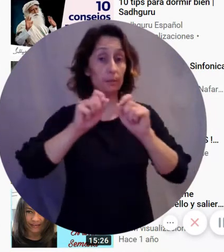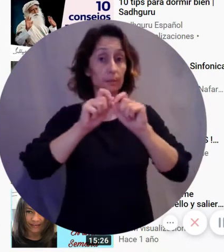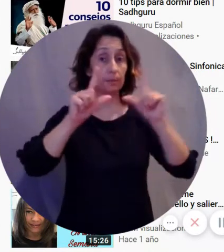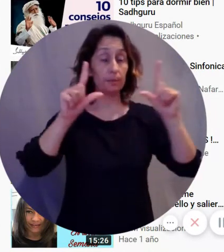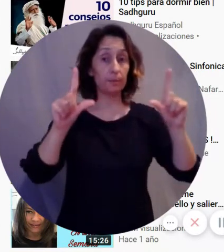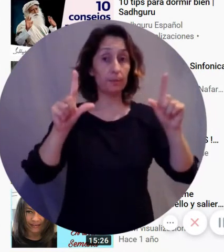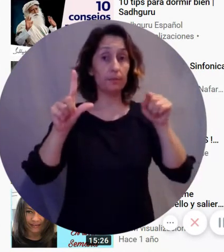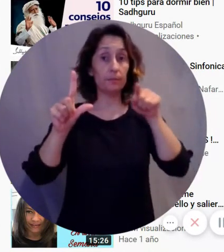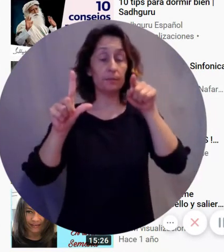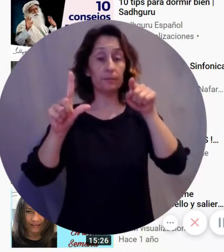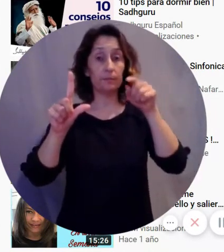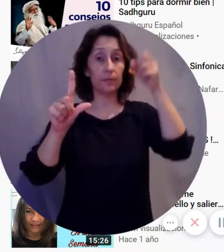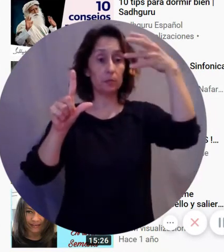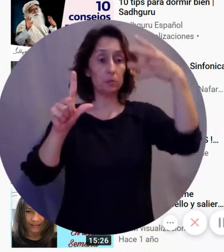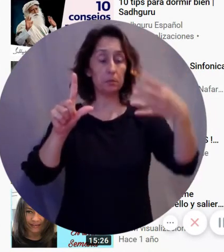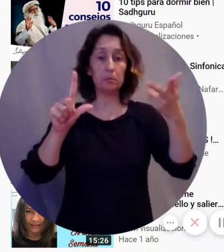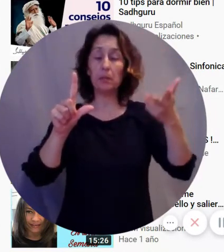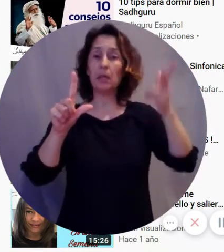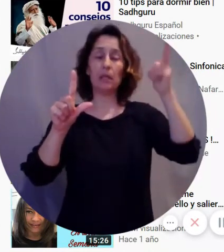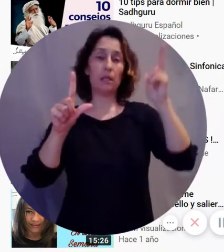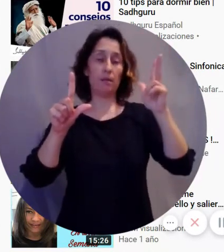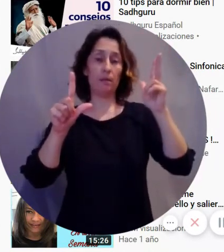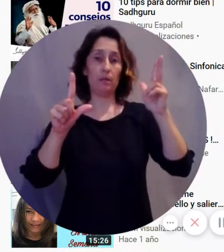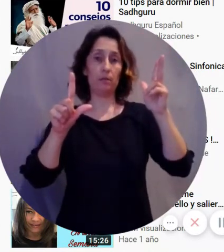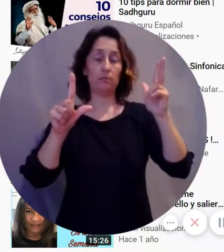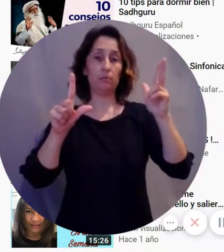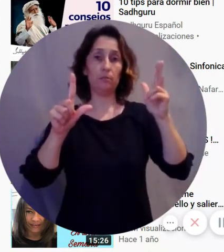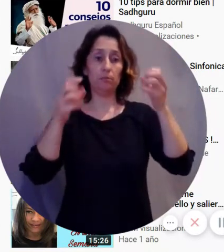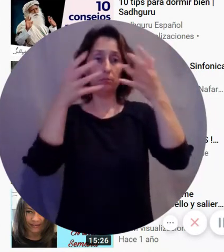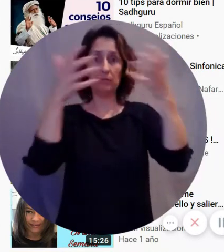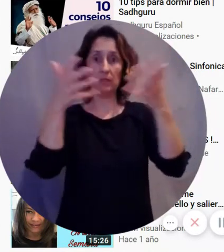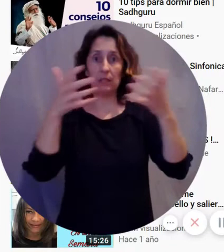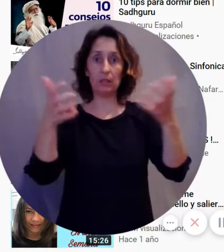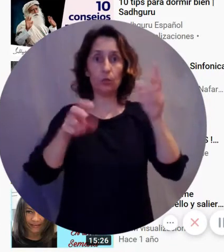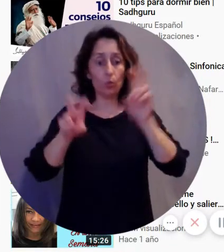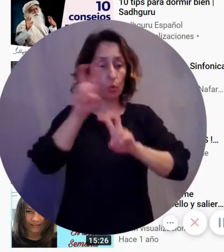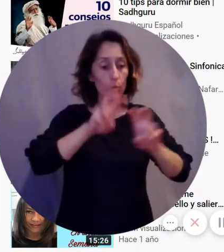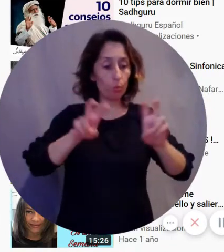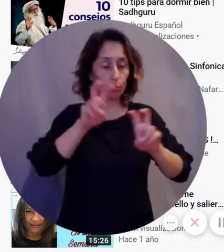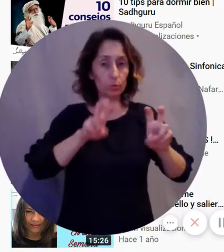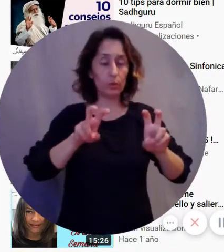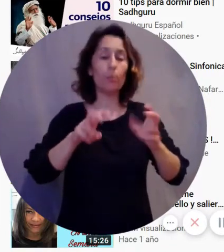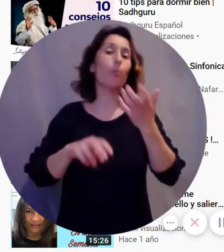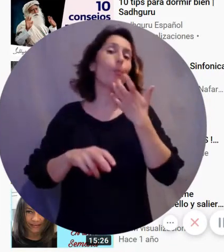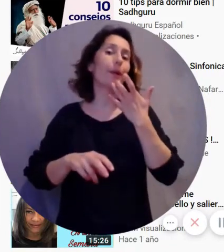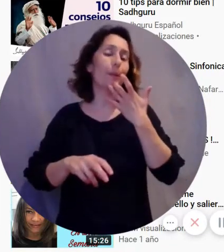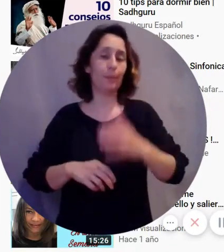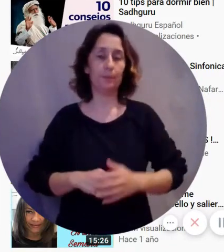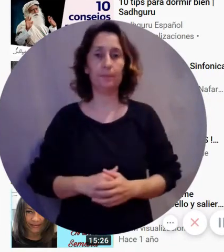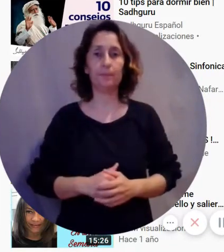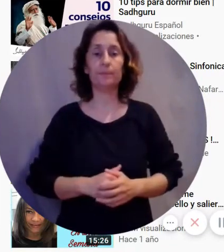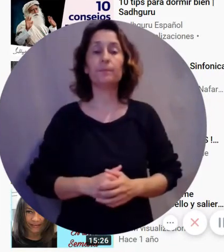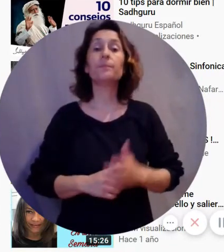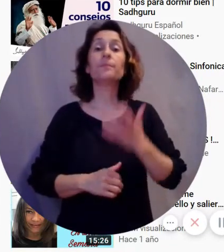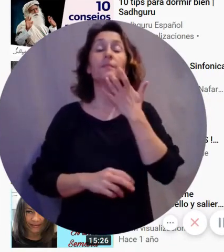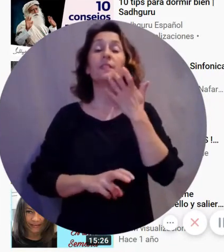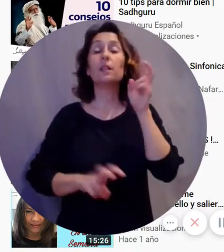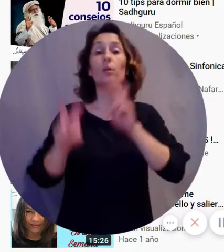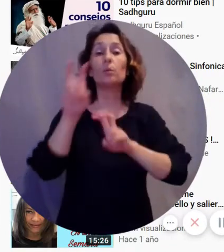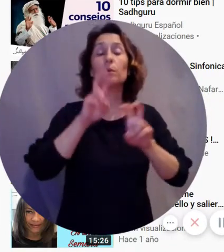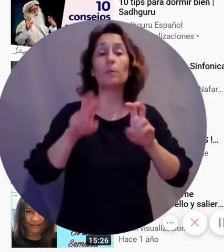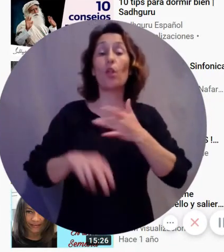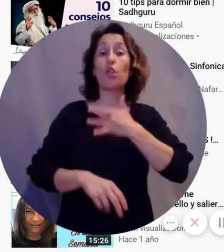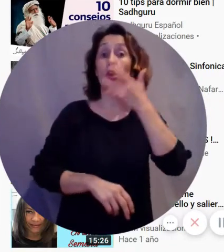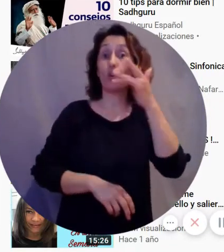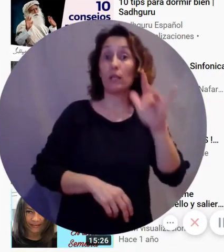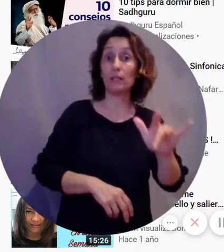por texto libre de las secciones relacionadas con el texto que pongamos en la búsqueda. Por ejemplo, si buscamos la palabra donativo, Renta